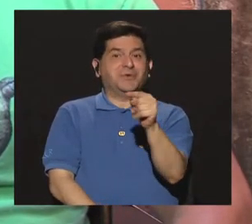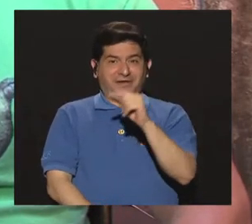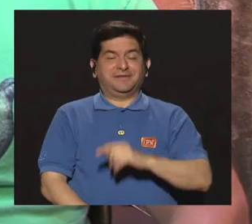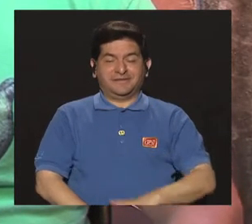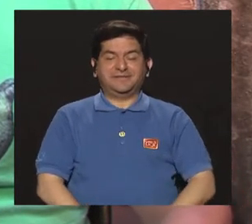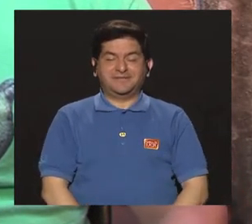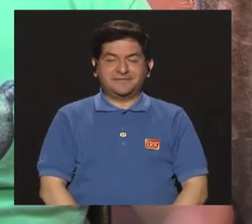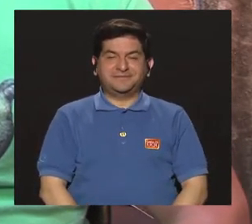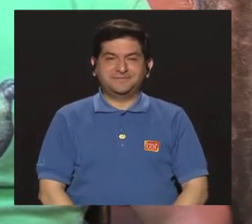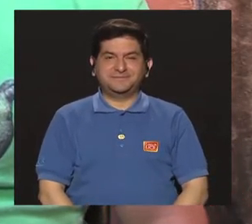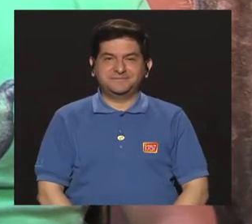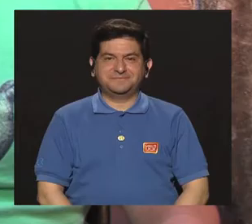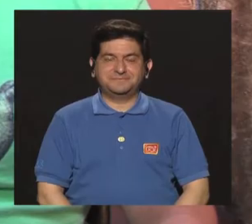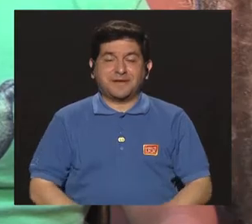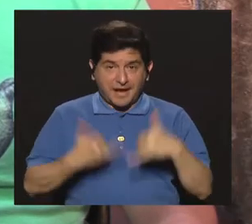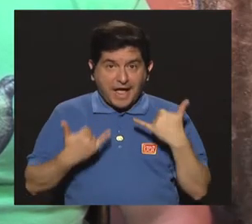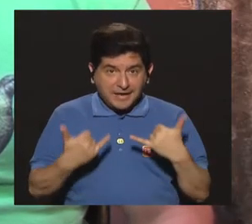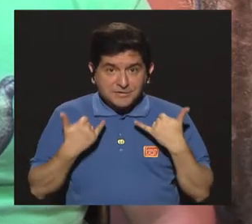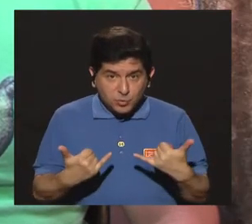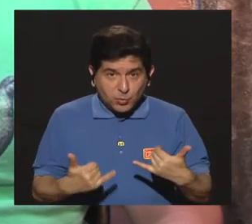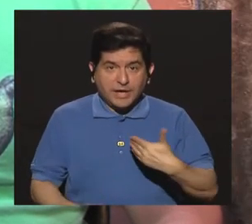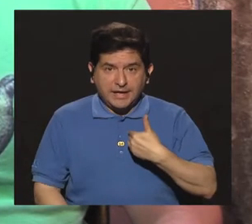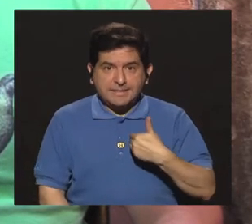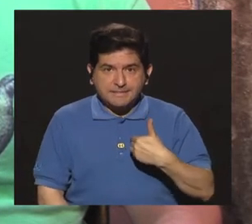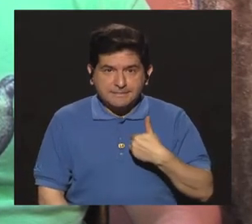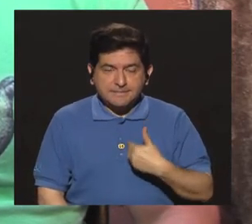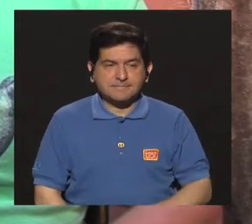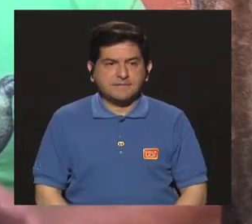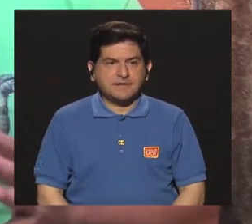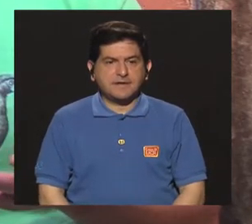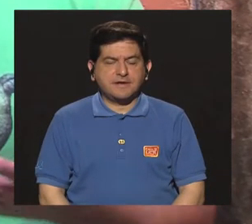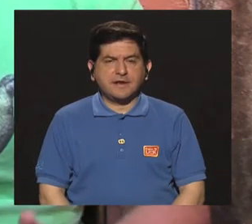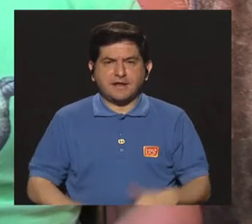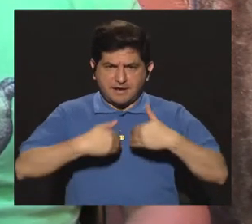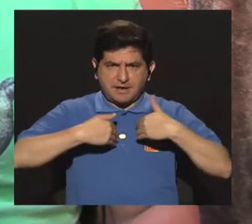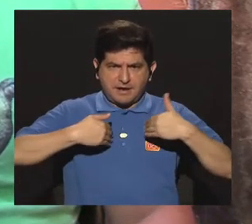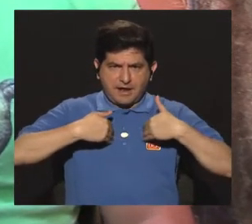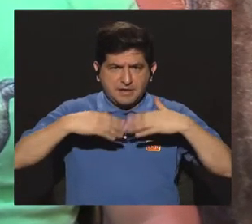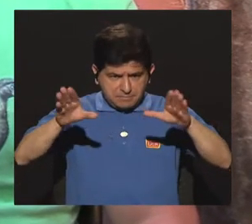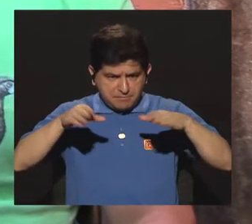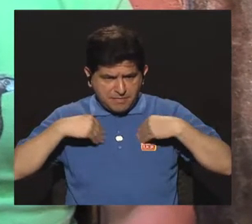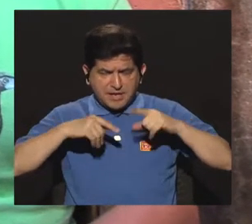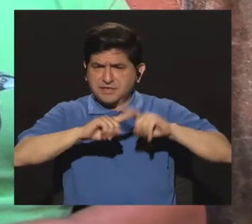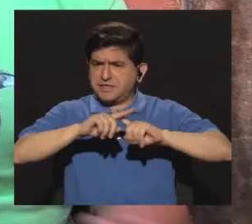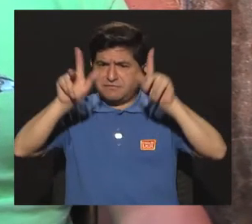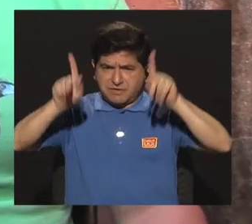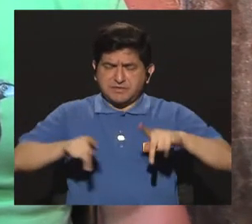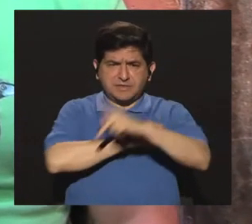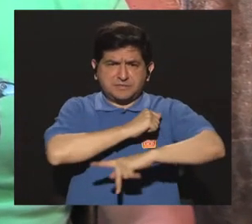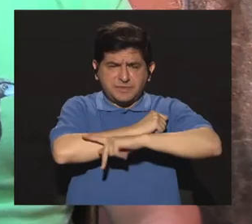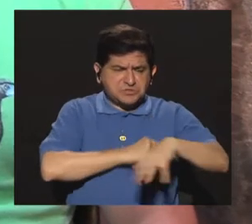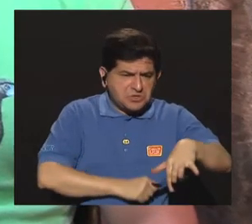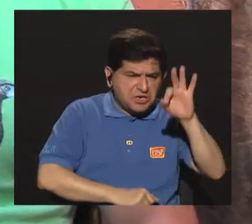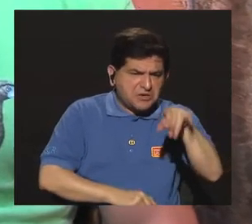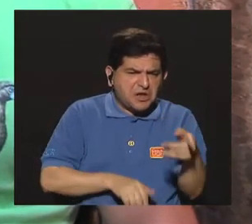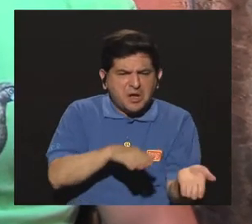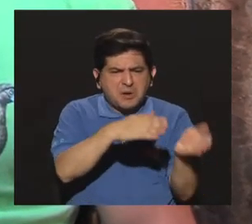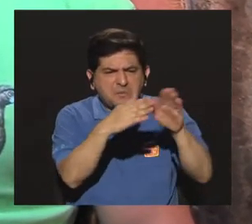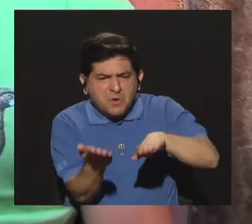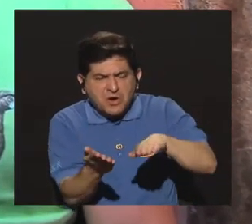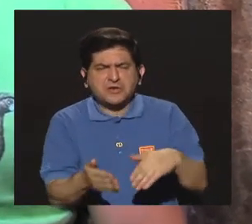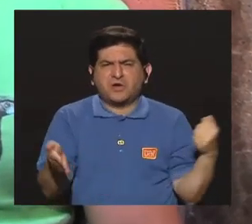buena pregunta verdad ha gustado y actualmente recibimos especímenes de muchas personas del país que